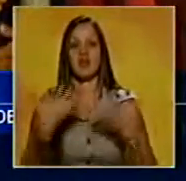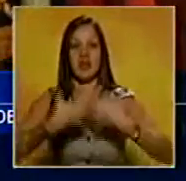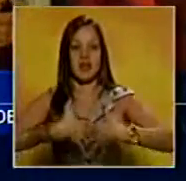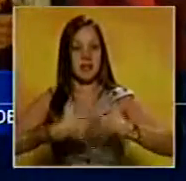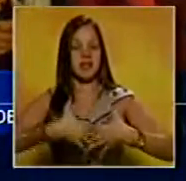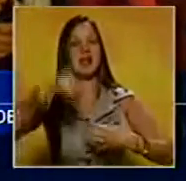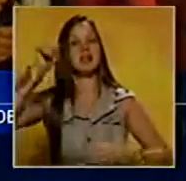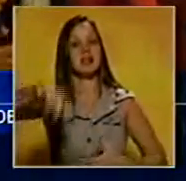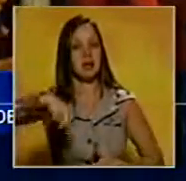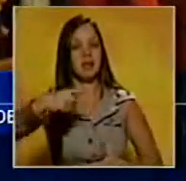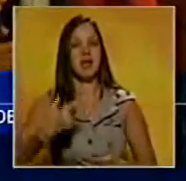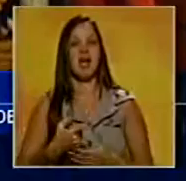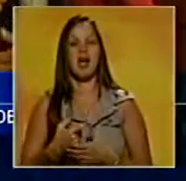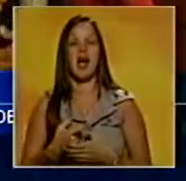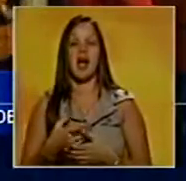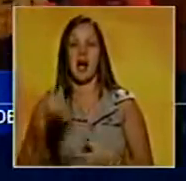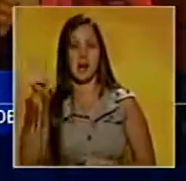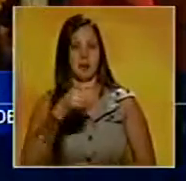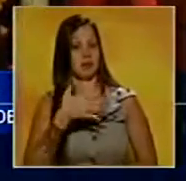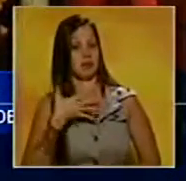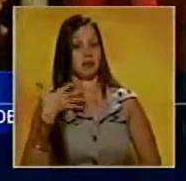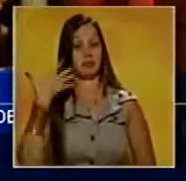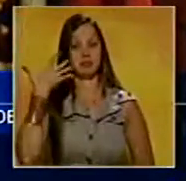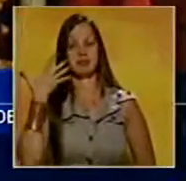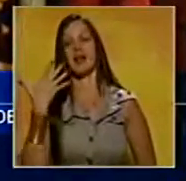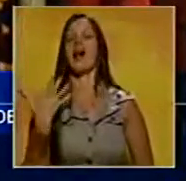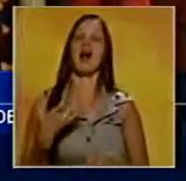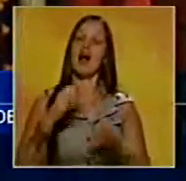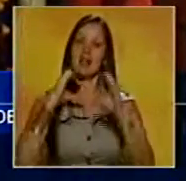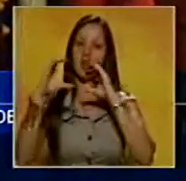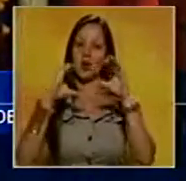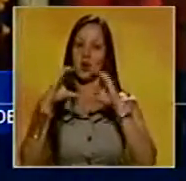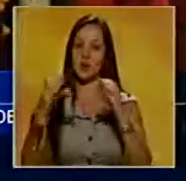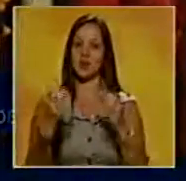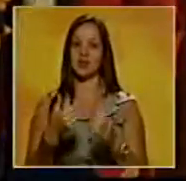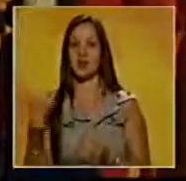como a distinguidas personas de la comunicación como Ángel Marcano de Venevisión.